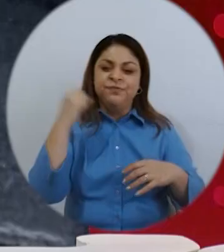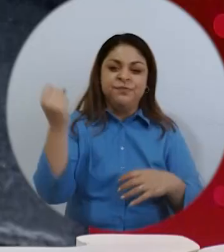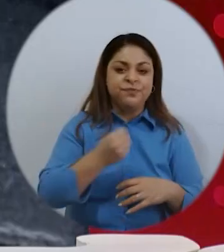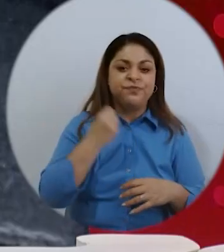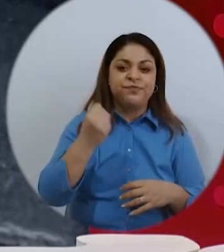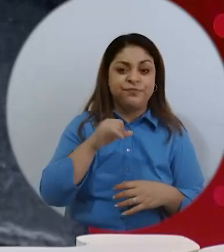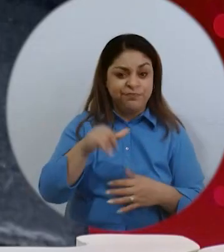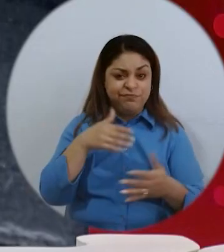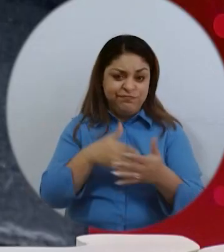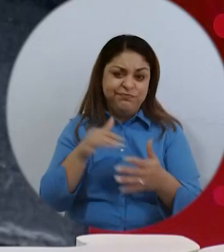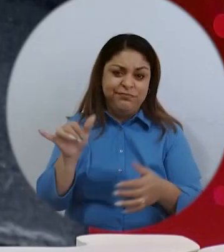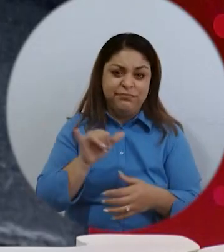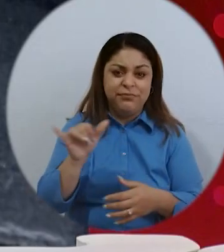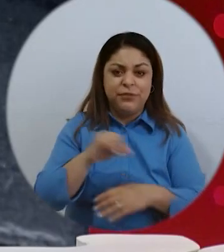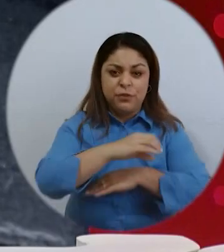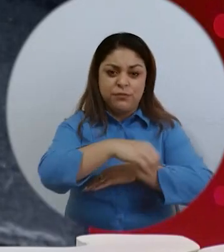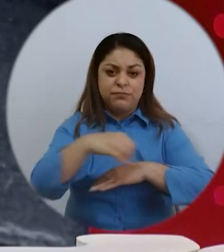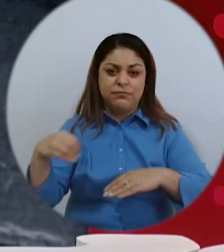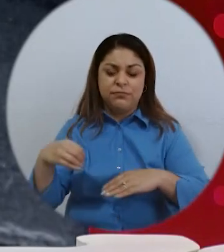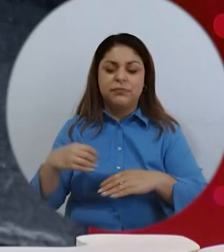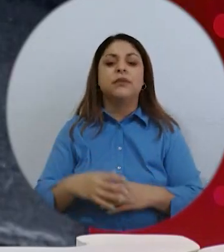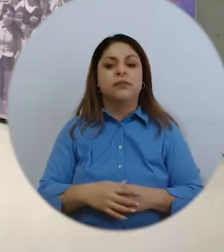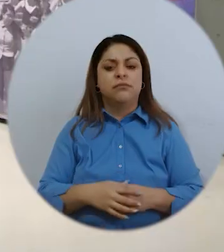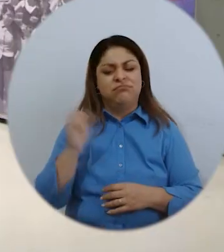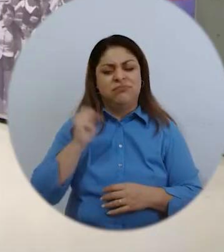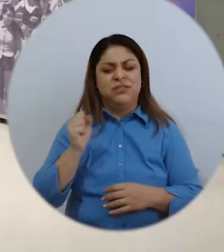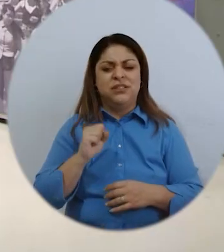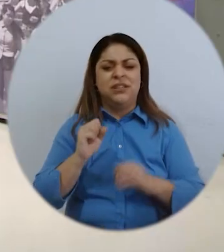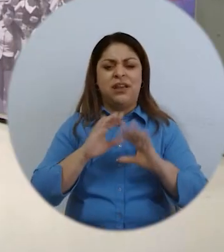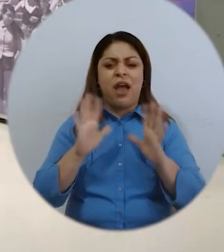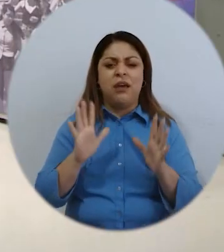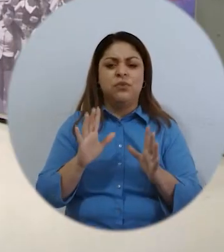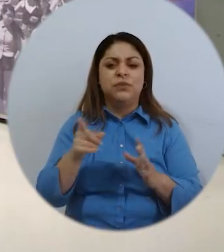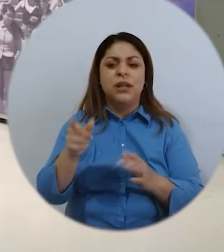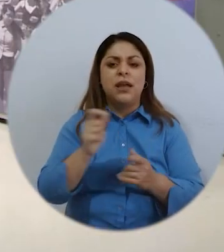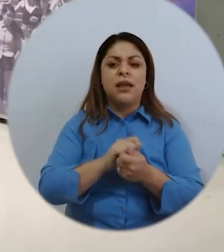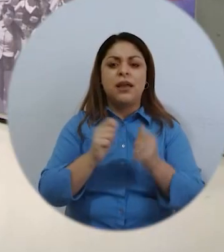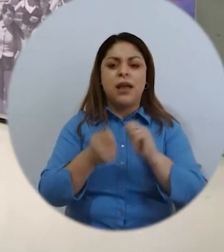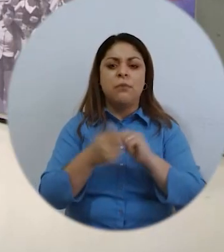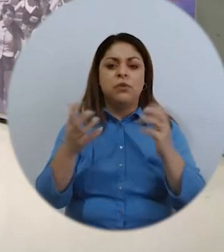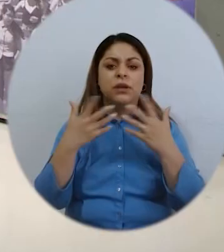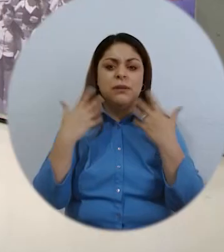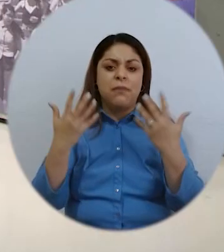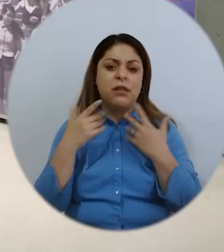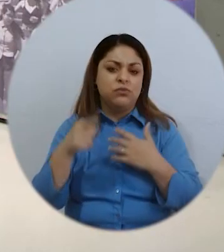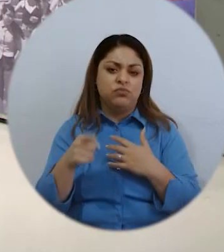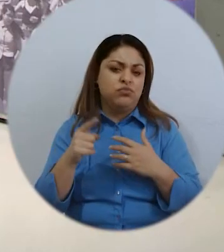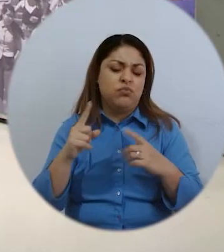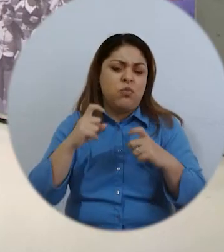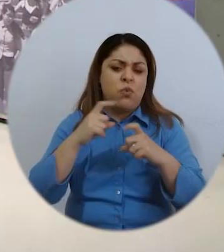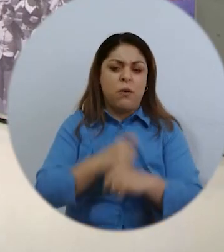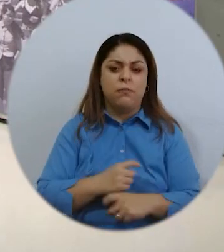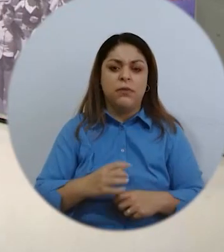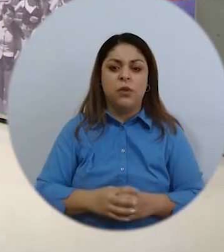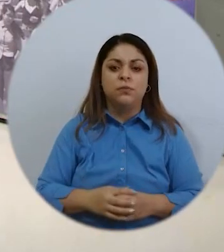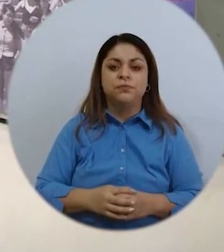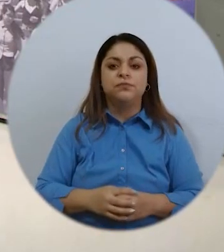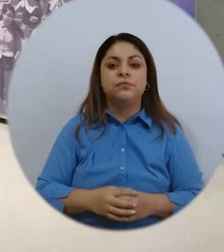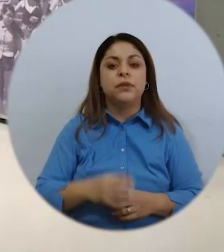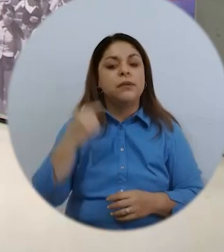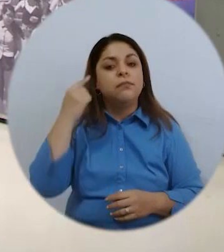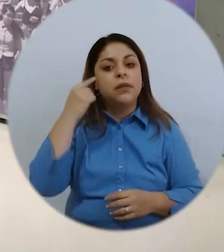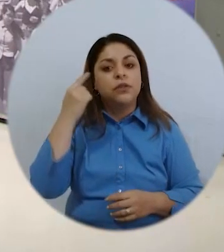forma esto pues también está afectando a los océanos. Por supuesto, el cambio climático es un fenómeno sumamente complejo